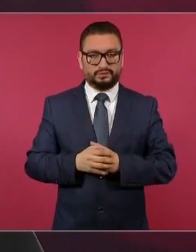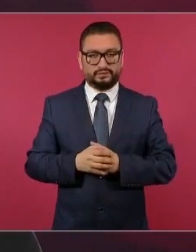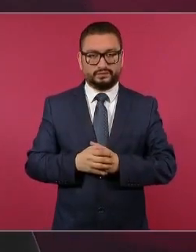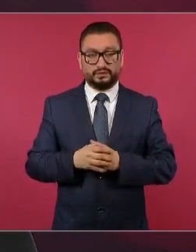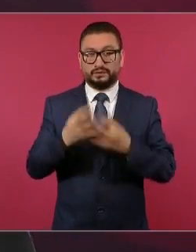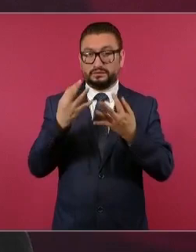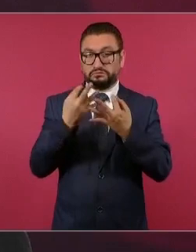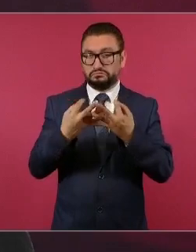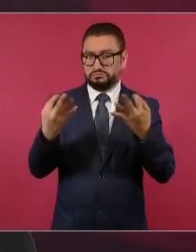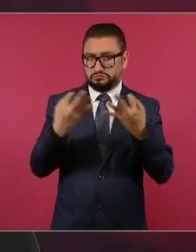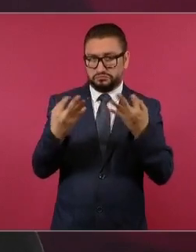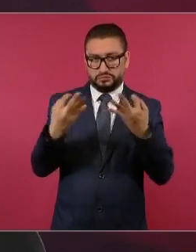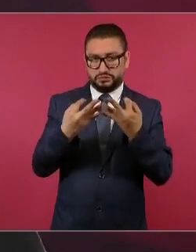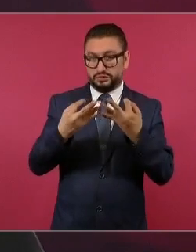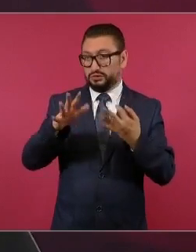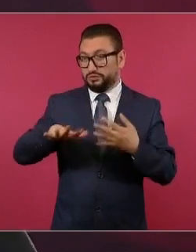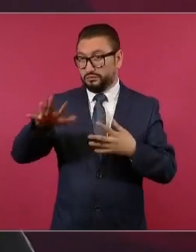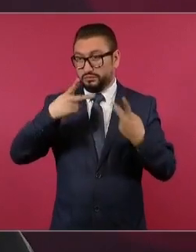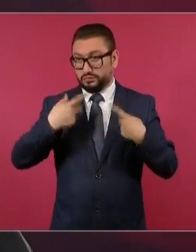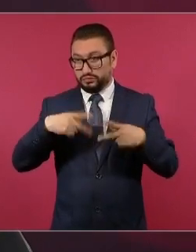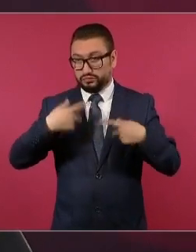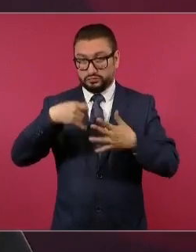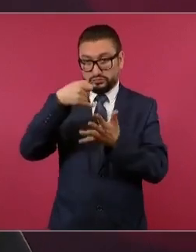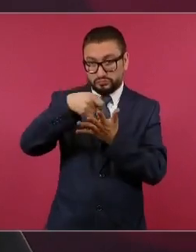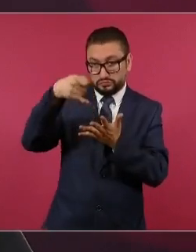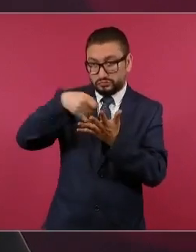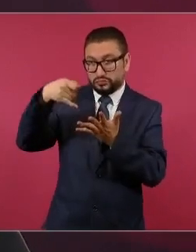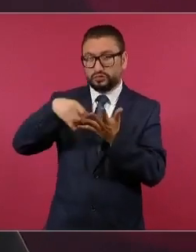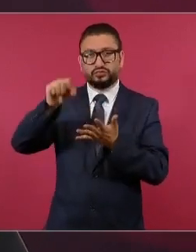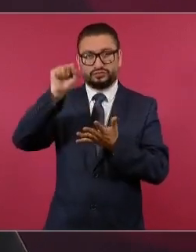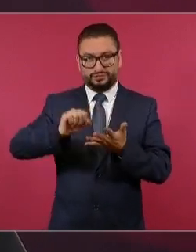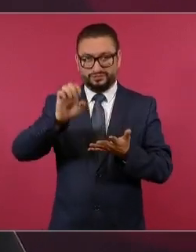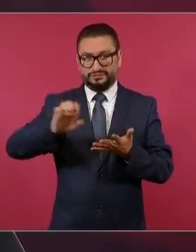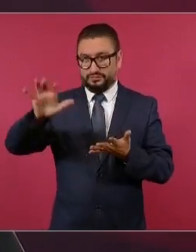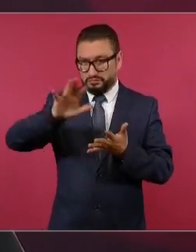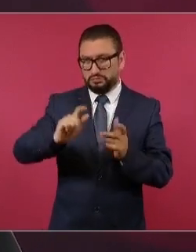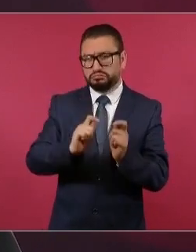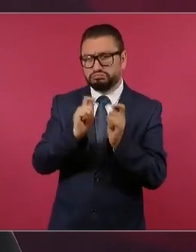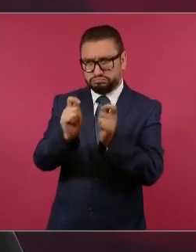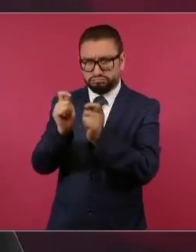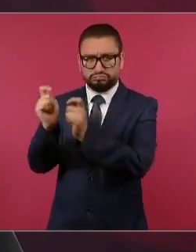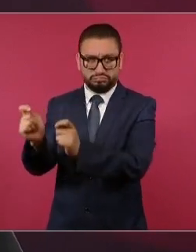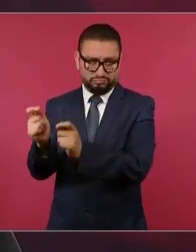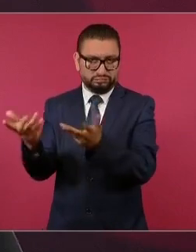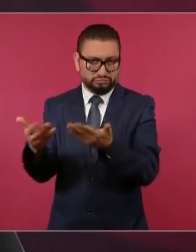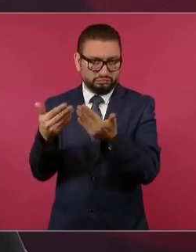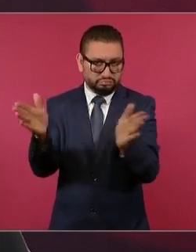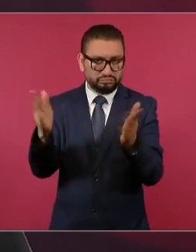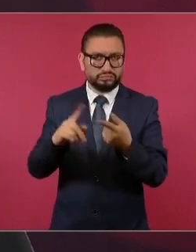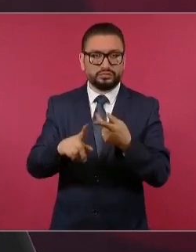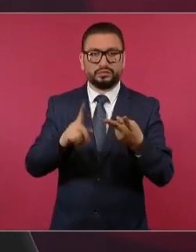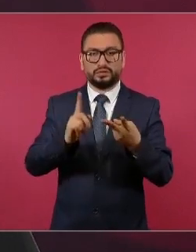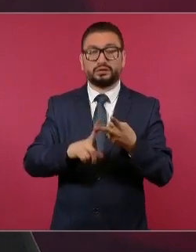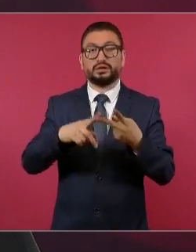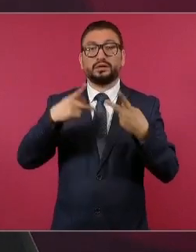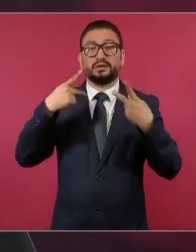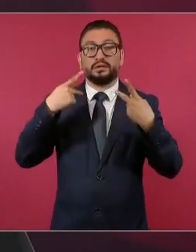las tierras a los campesinos en el sureste, es cuando se libera a los